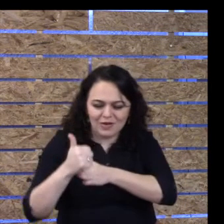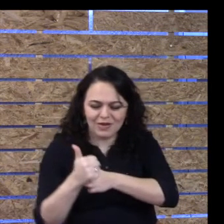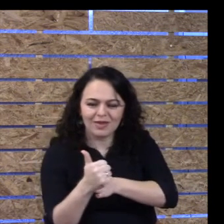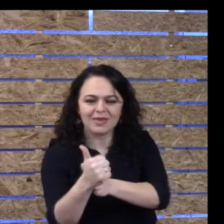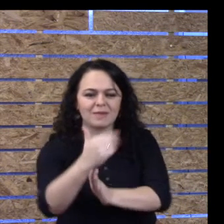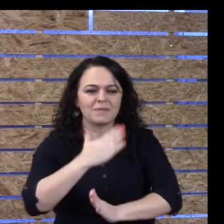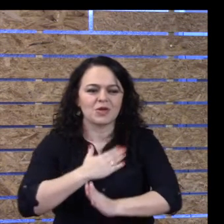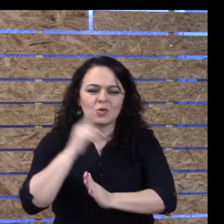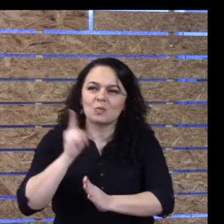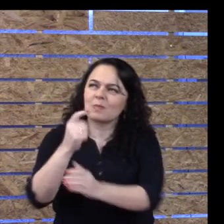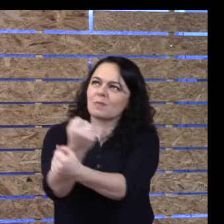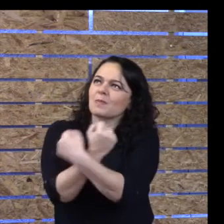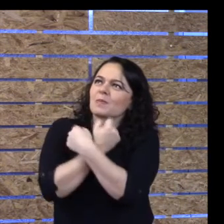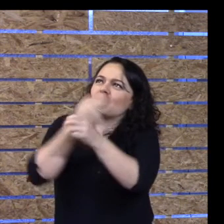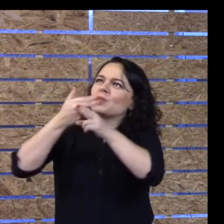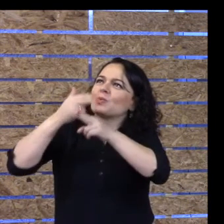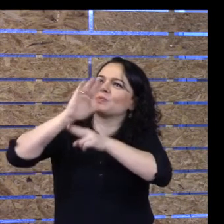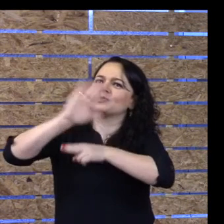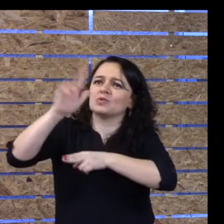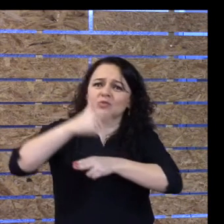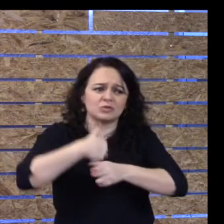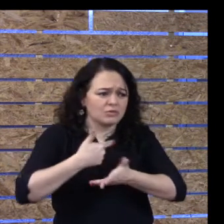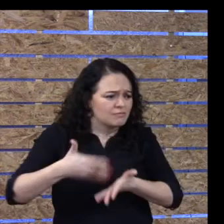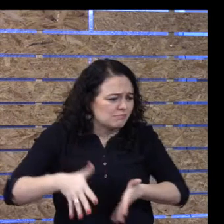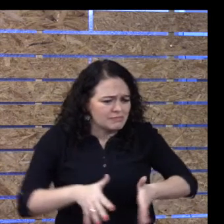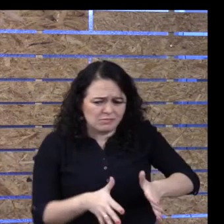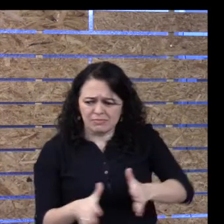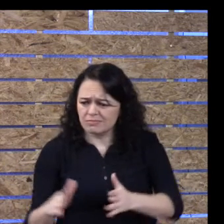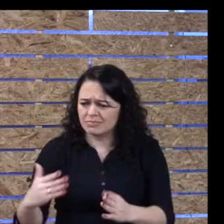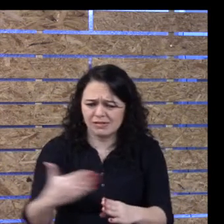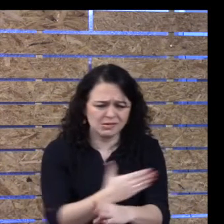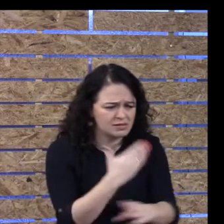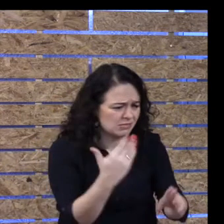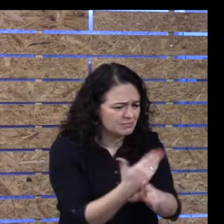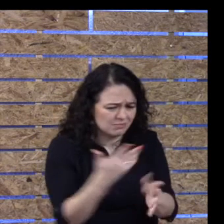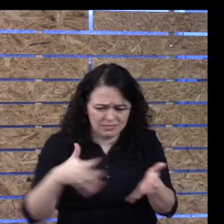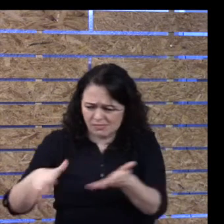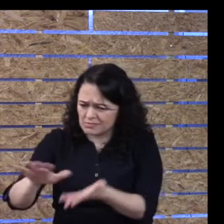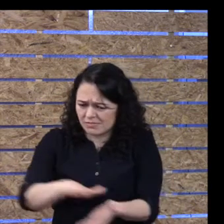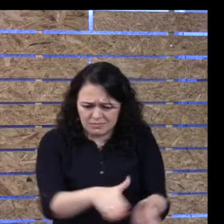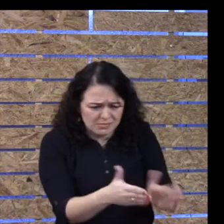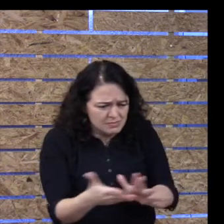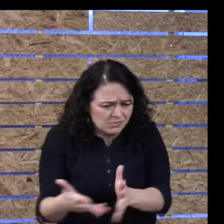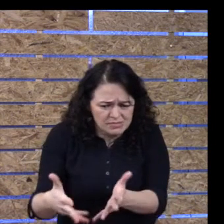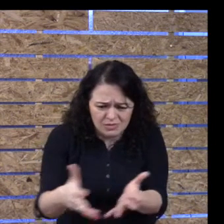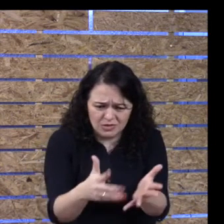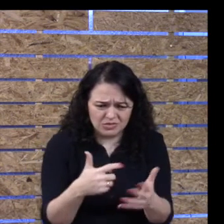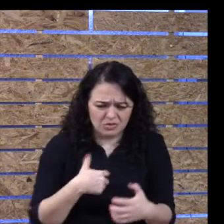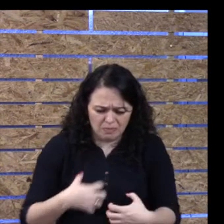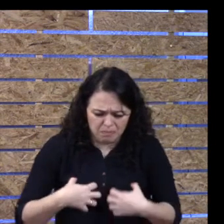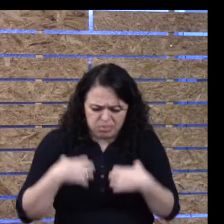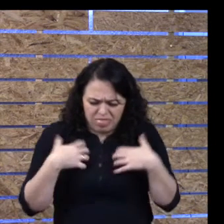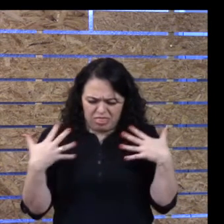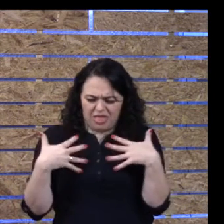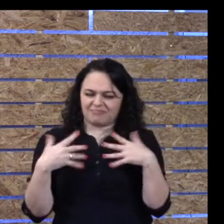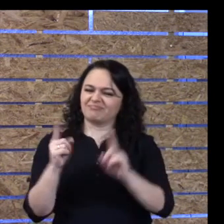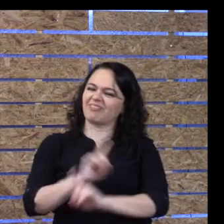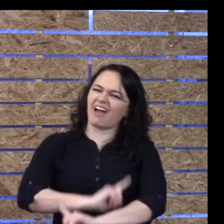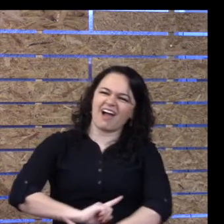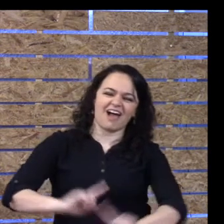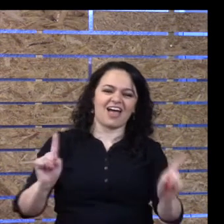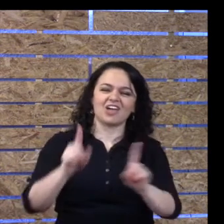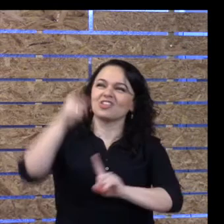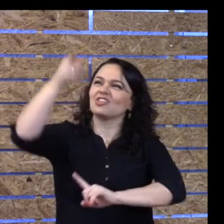nombre. Aunque ande en valle de sombra de muerte, no temeré mal alguno, porque